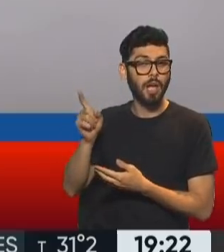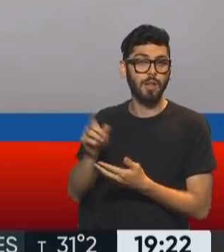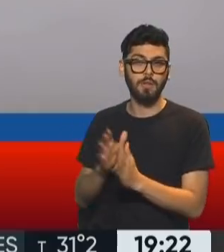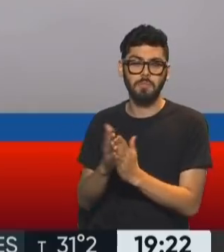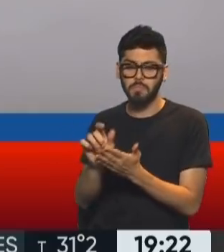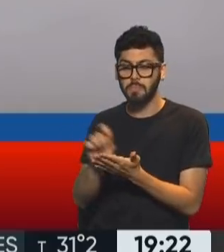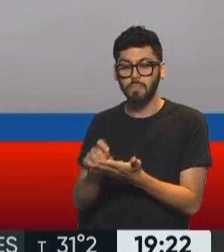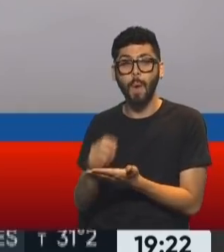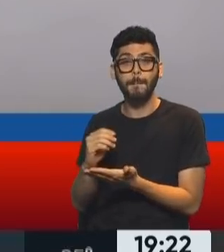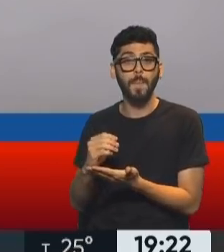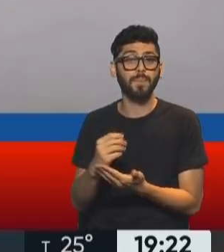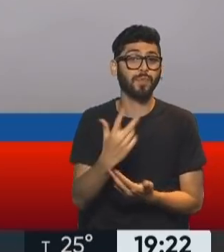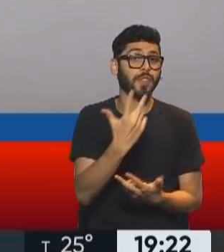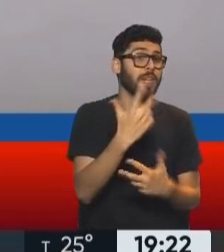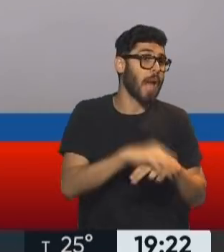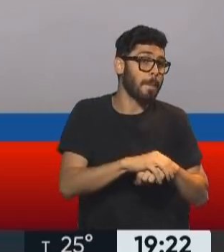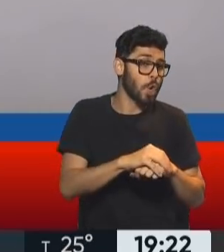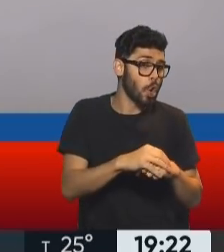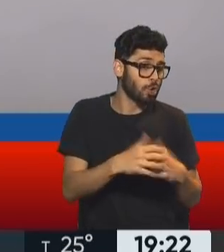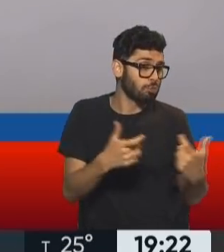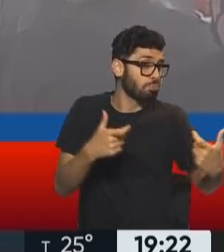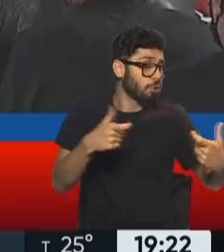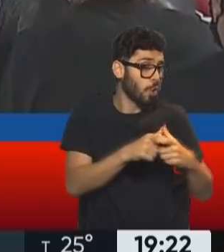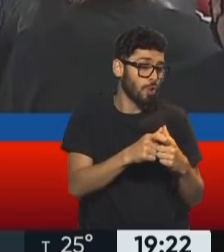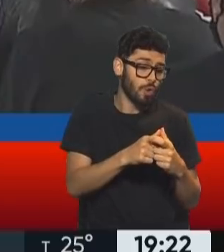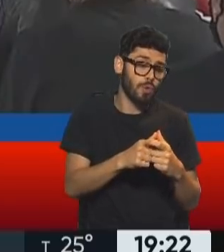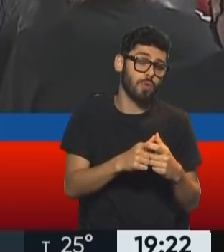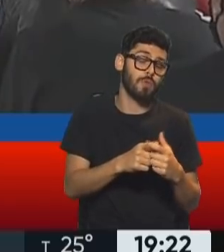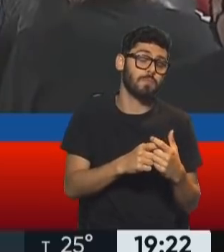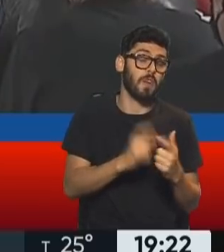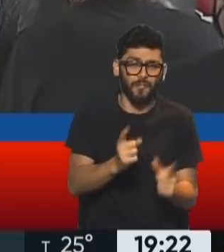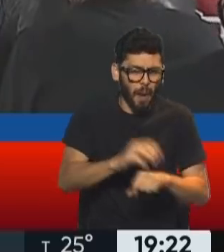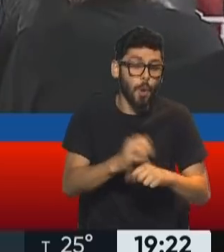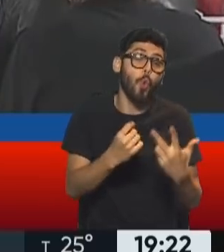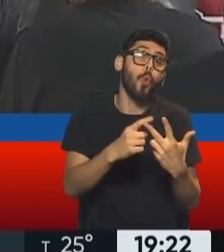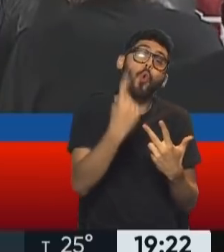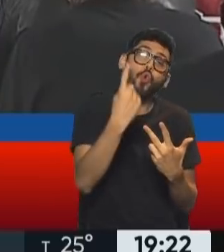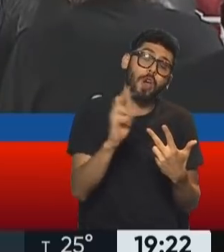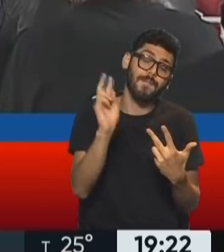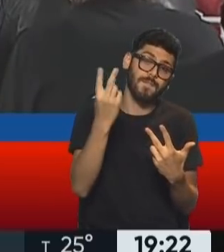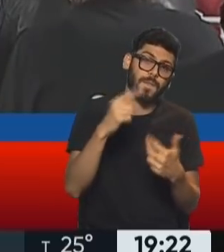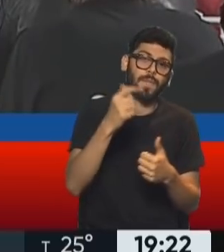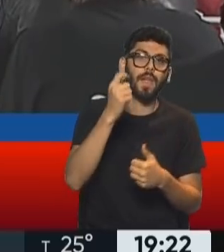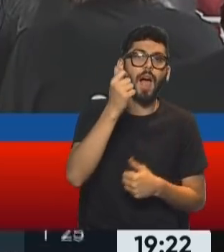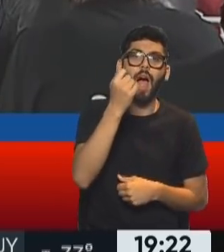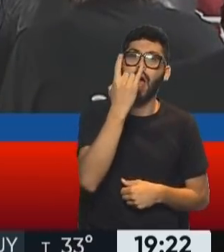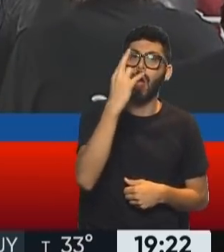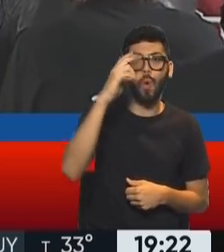consecuencia de una reunión de 3 amigos que éramos y que somos. Uno lamentablemente ya no está, Marco Aurelio